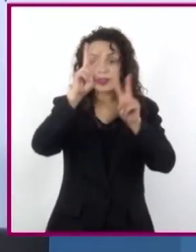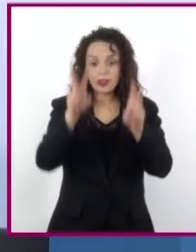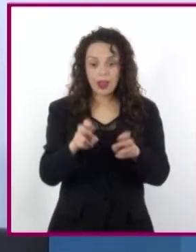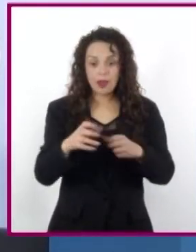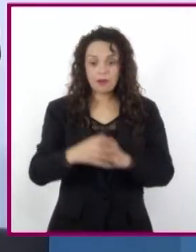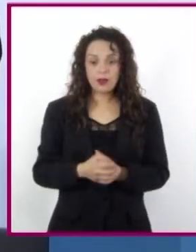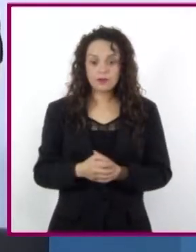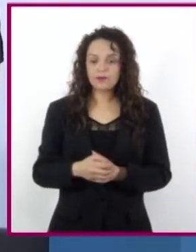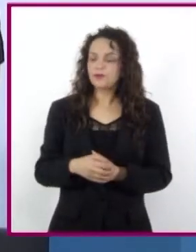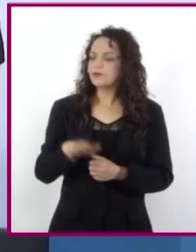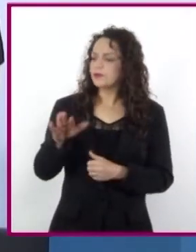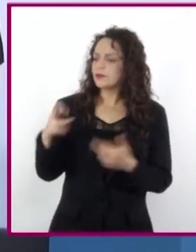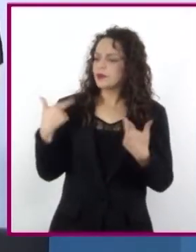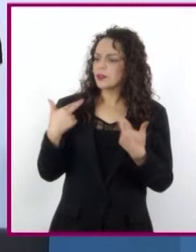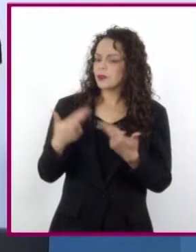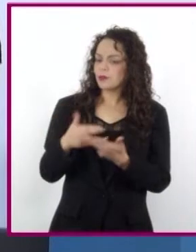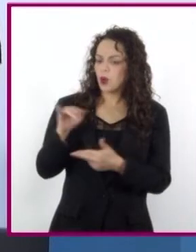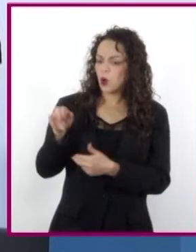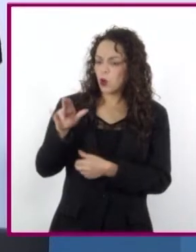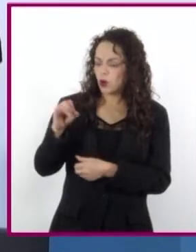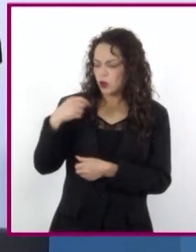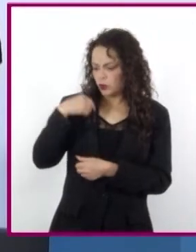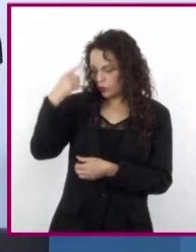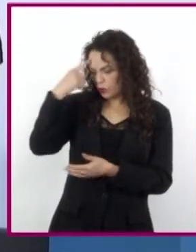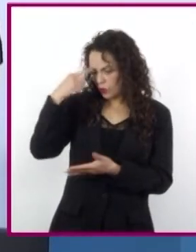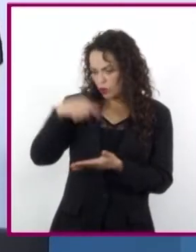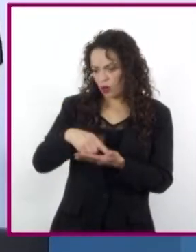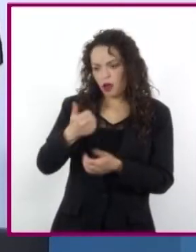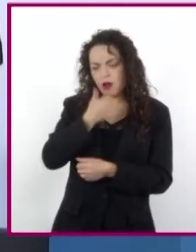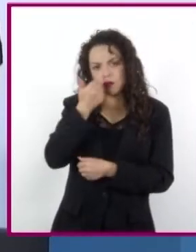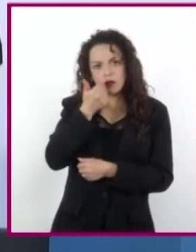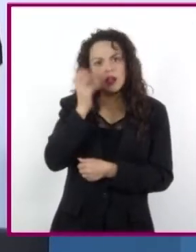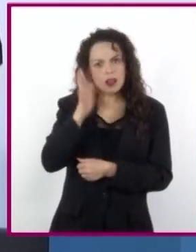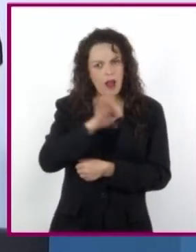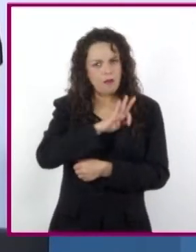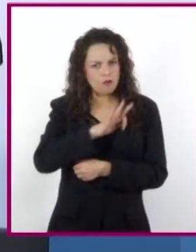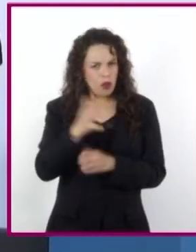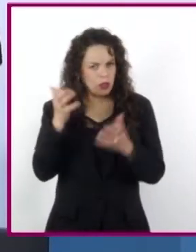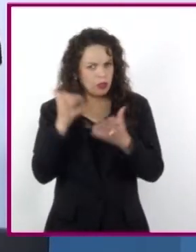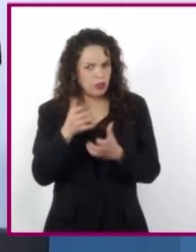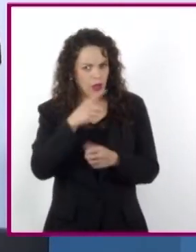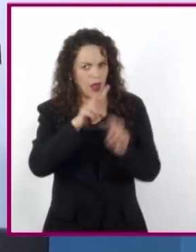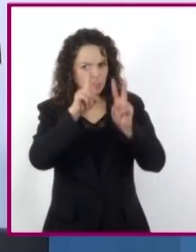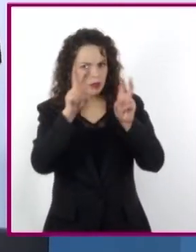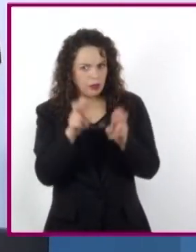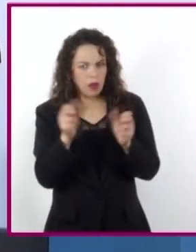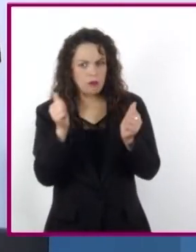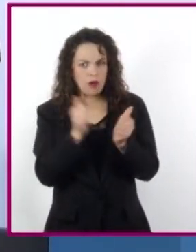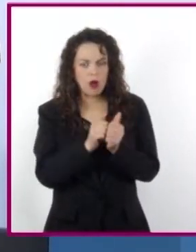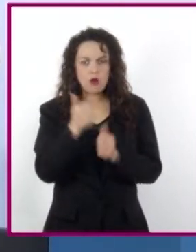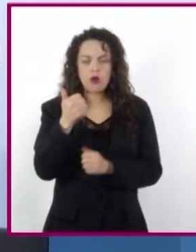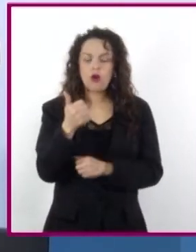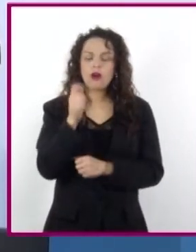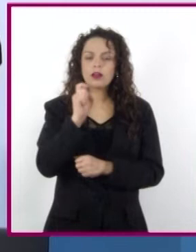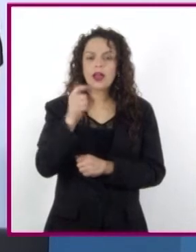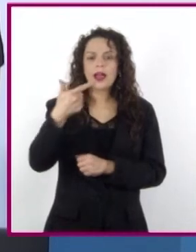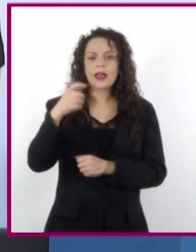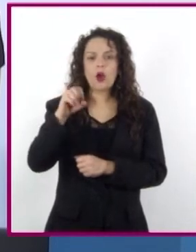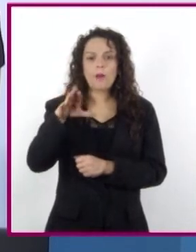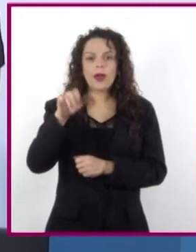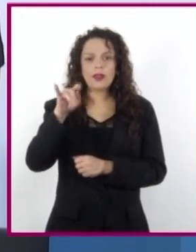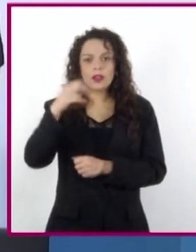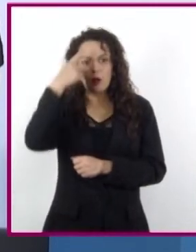Maestro Julio, considero que a los alumnos ya podrían resolver el tema con modelos geométricos que les